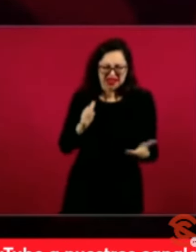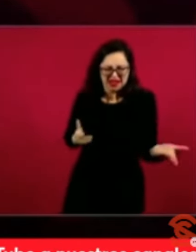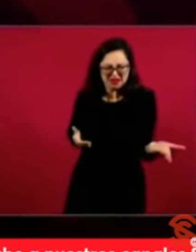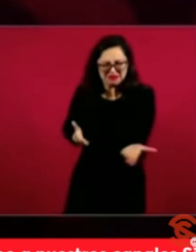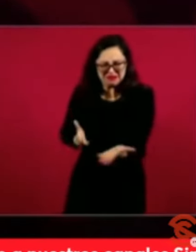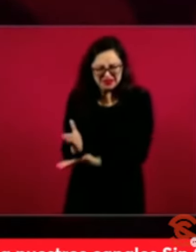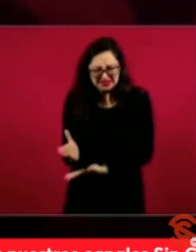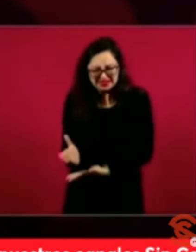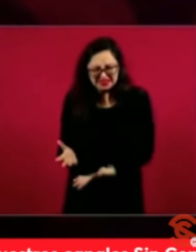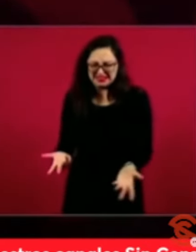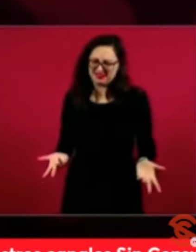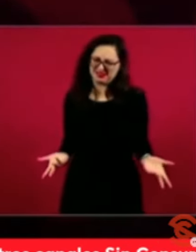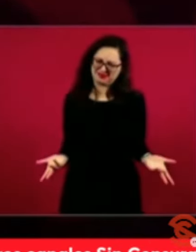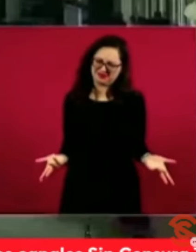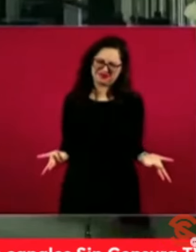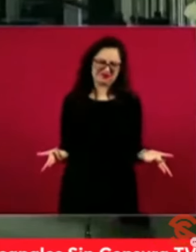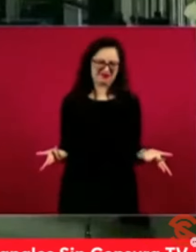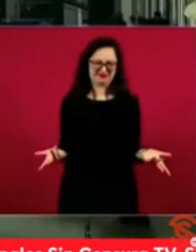lo acaban de decir.